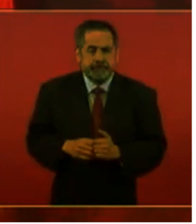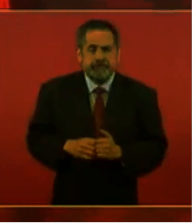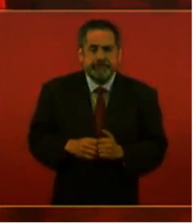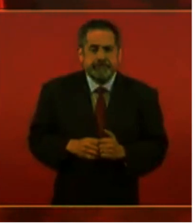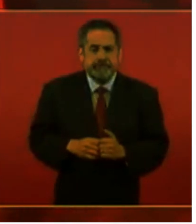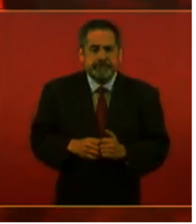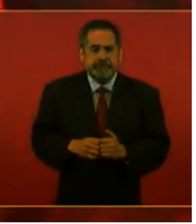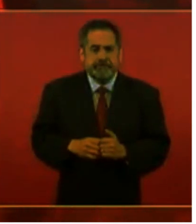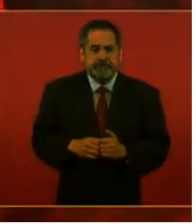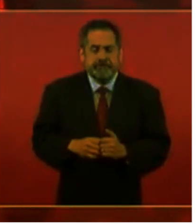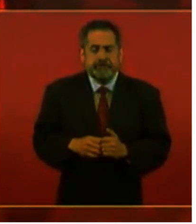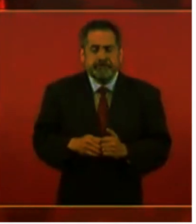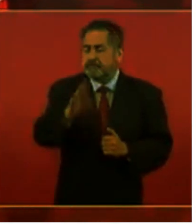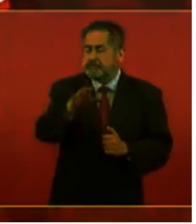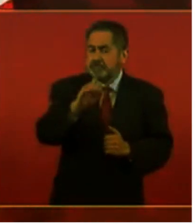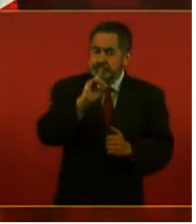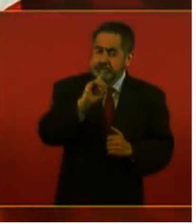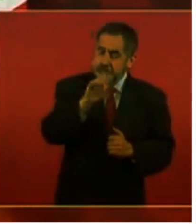hay países en donde